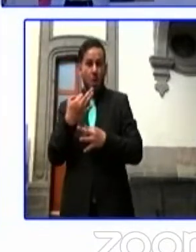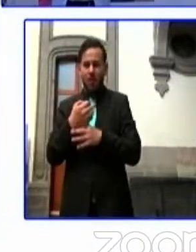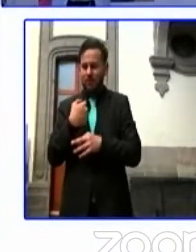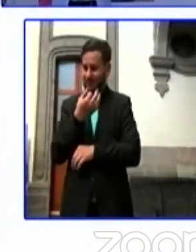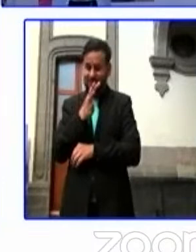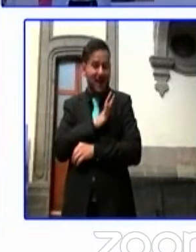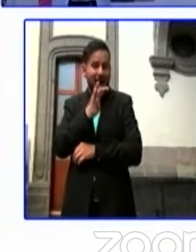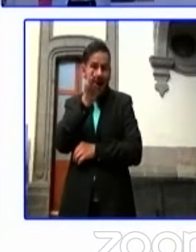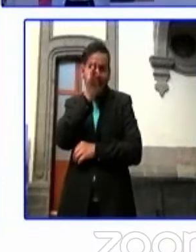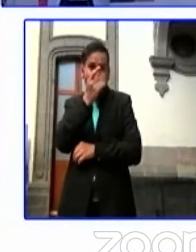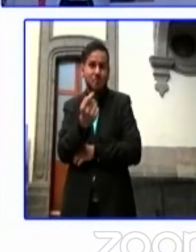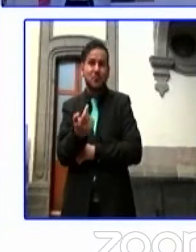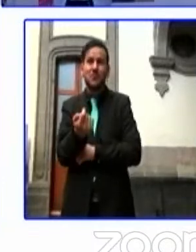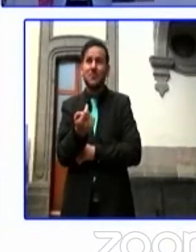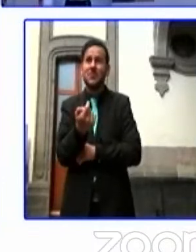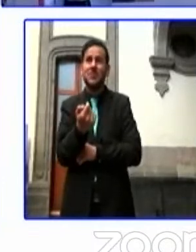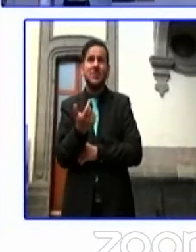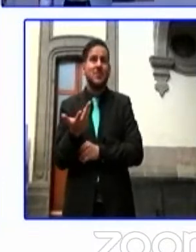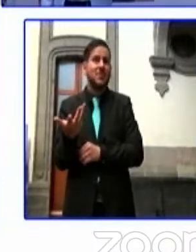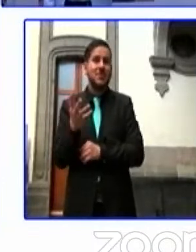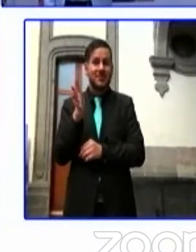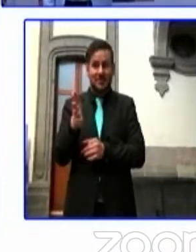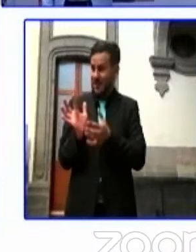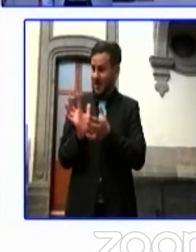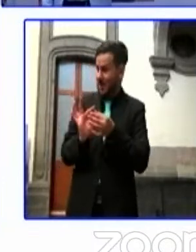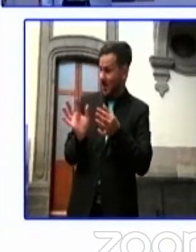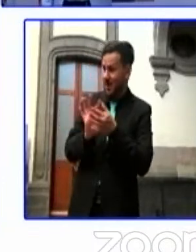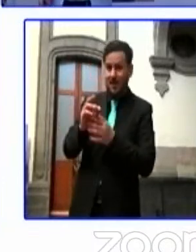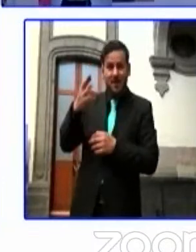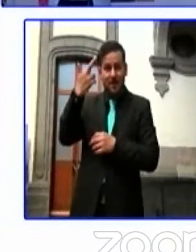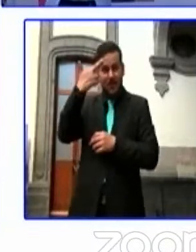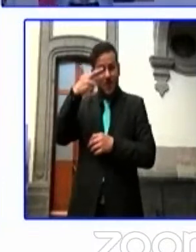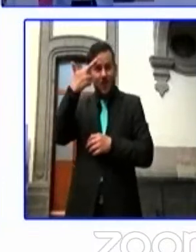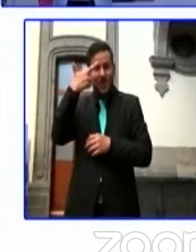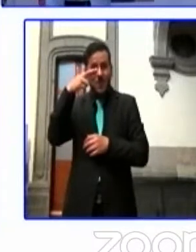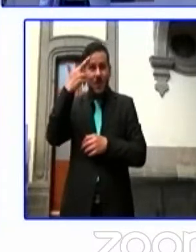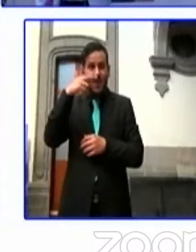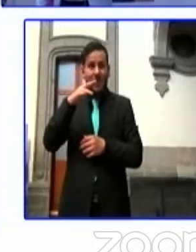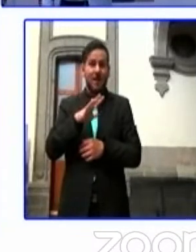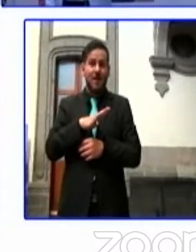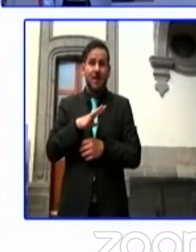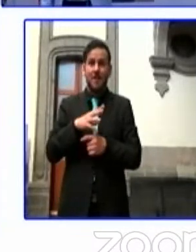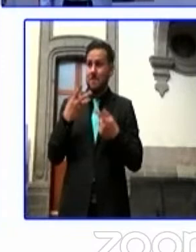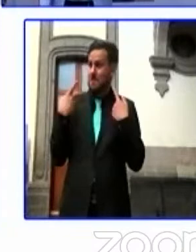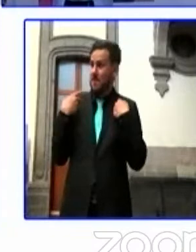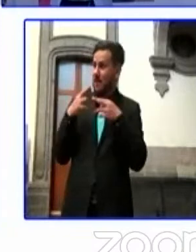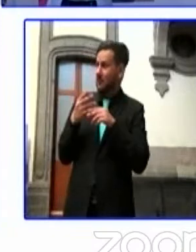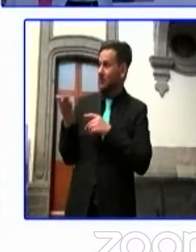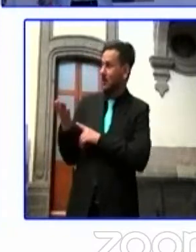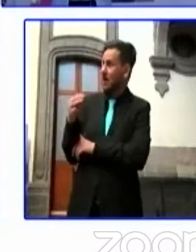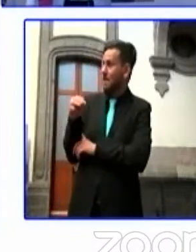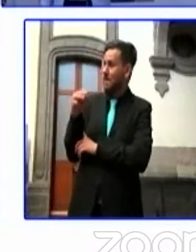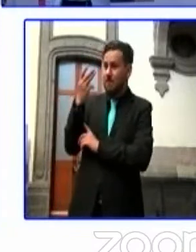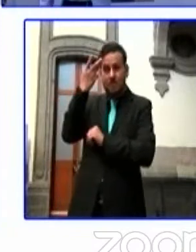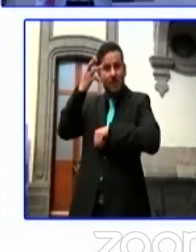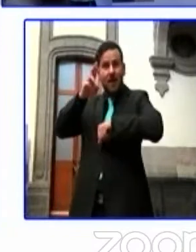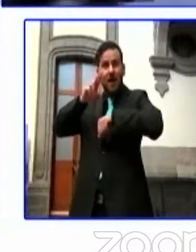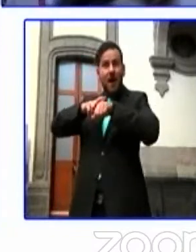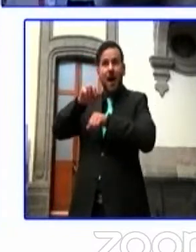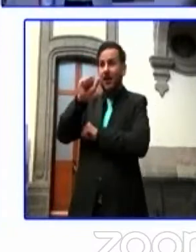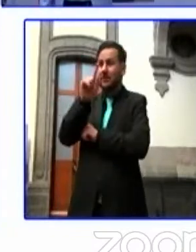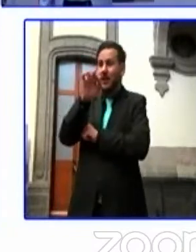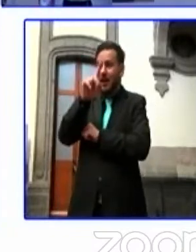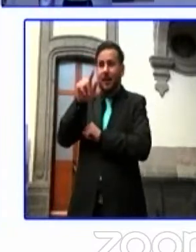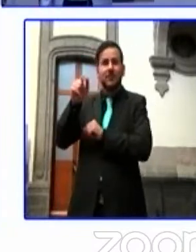pocos. Ya lo comentó Ruth en la mañana, aquí tenemos a la maestra Mazarraza, activista del